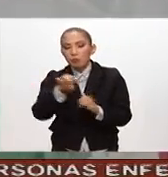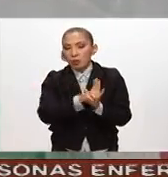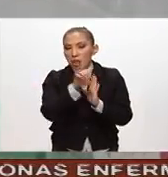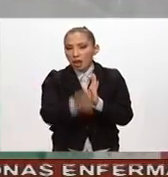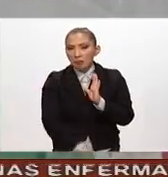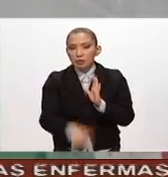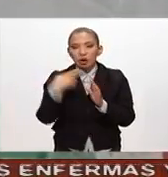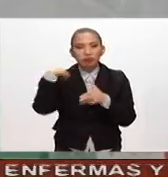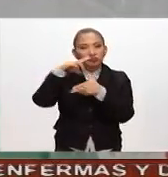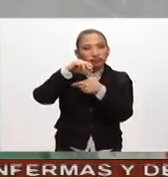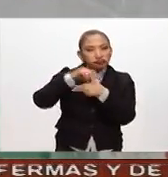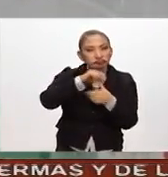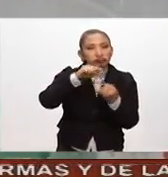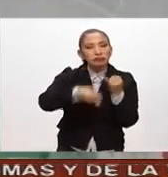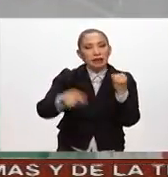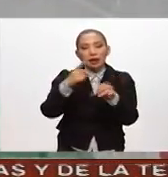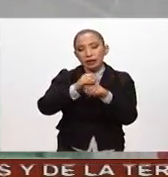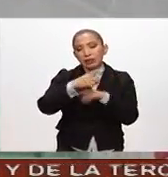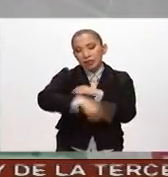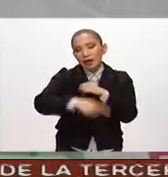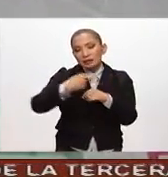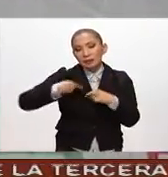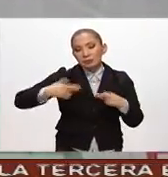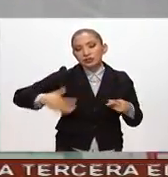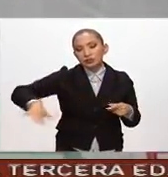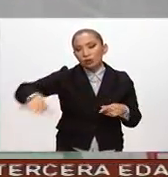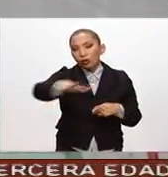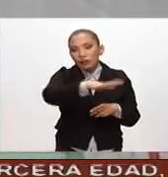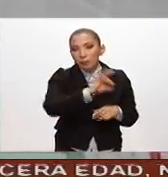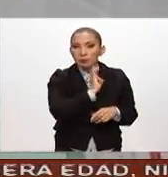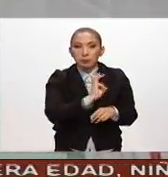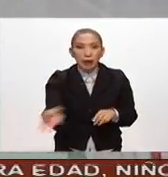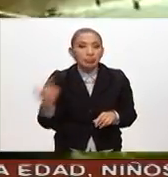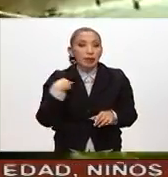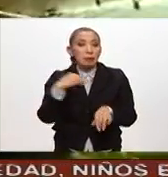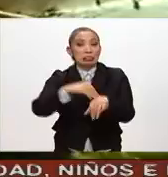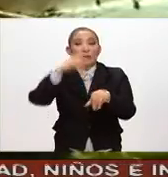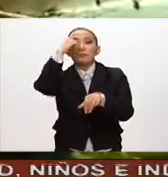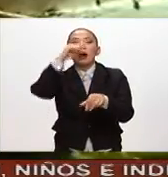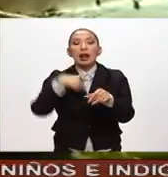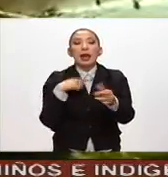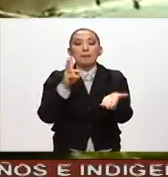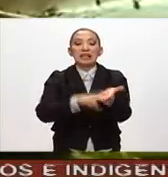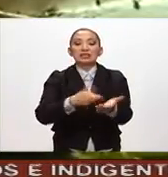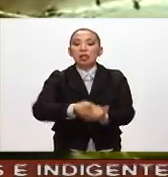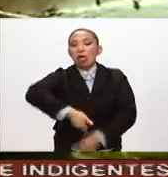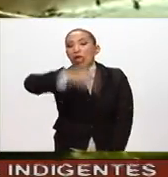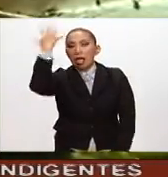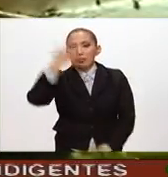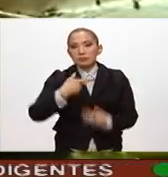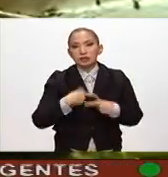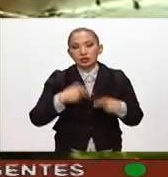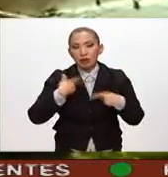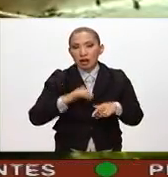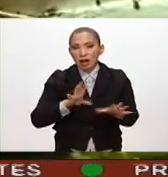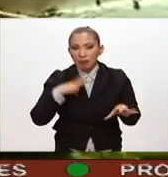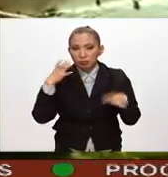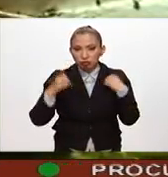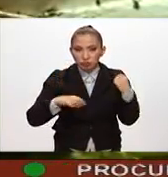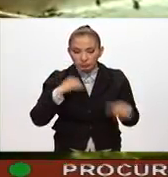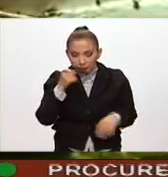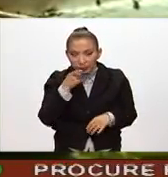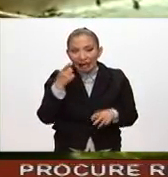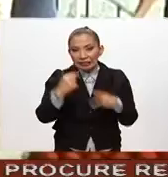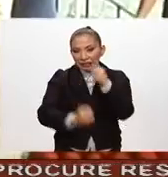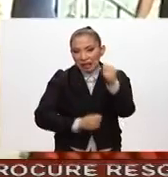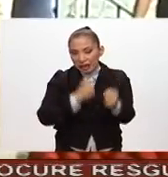de los fenómenos meteorológicos que afectan a la población y que puede ser pretexto para vulnerar los derechos de los consumidores. En tiendas